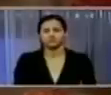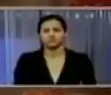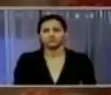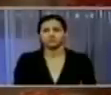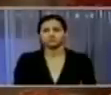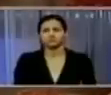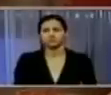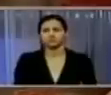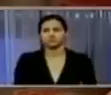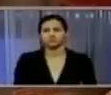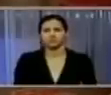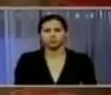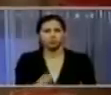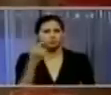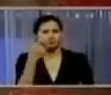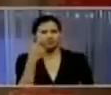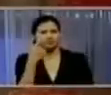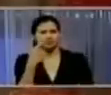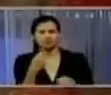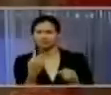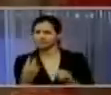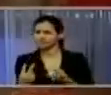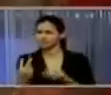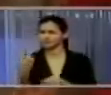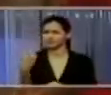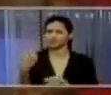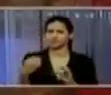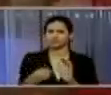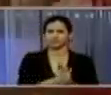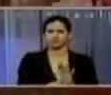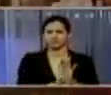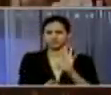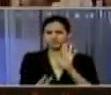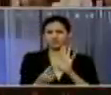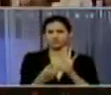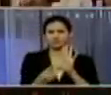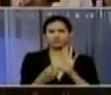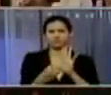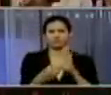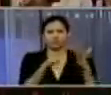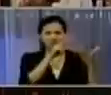Ustedes como que están leyendo aquí el conjunto de anuncios, ¿verdad?